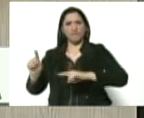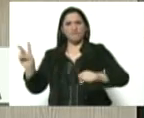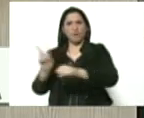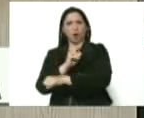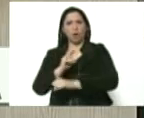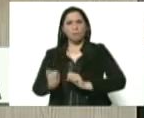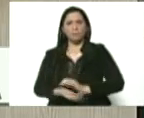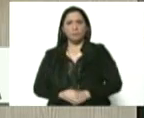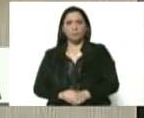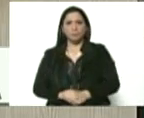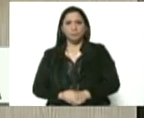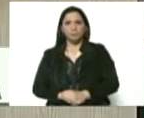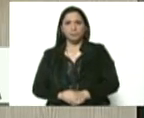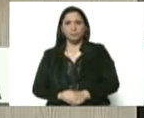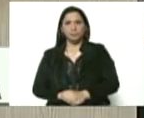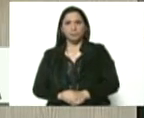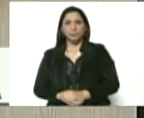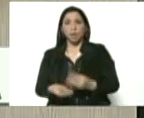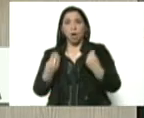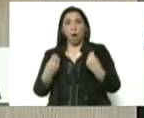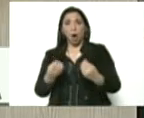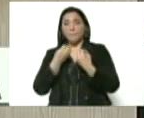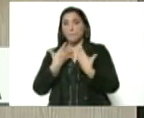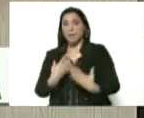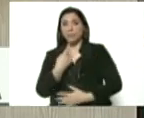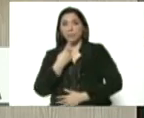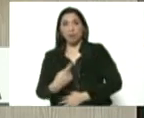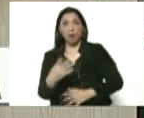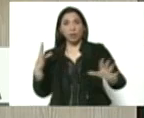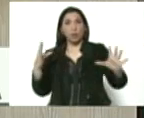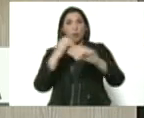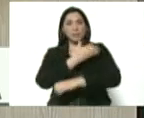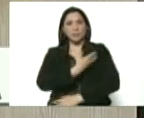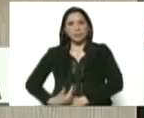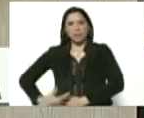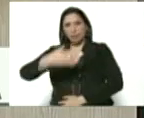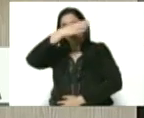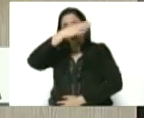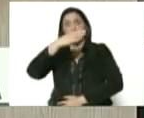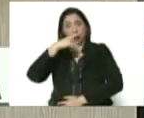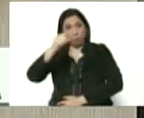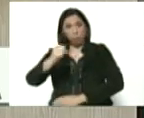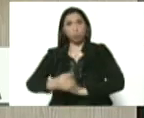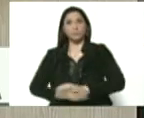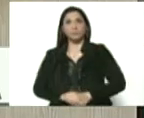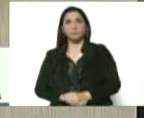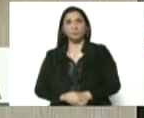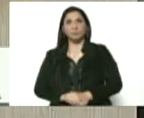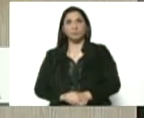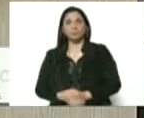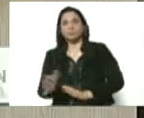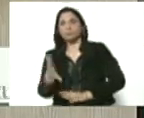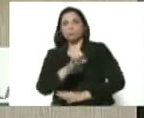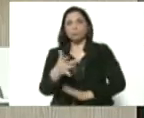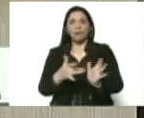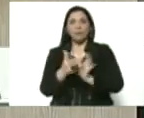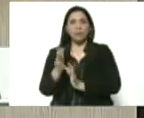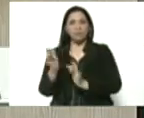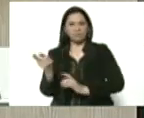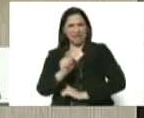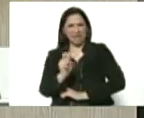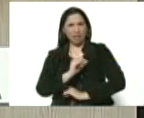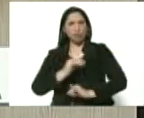violencia. Y como bien dijo anoche el presidente Maduro, desde mediados de abril